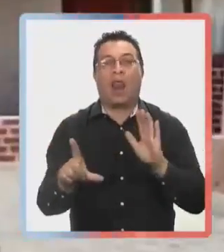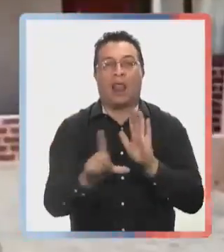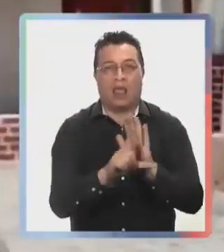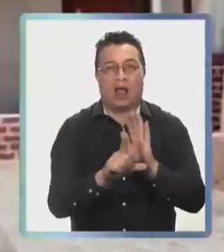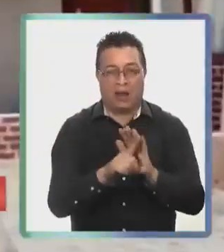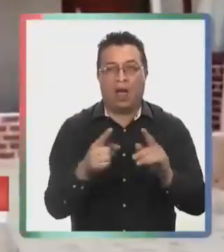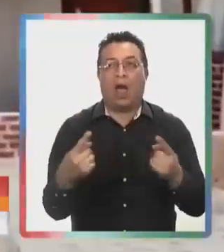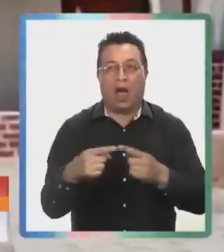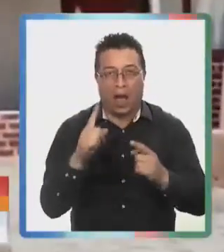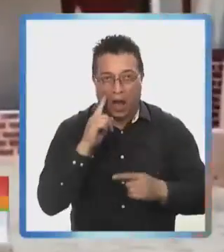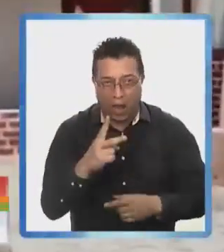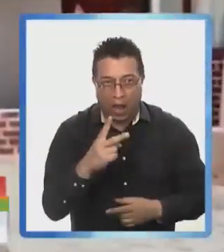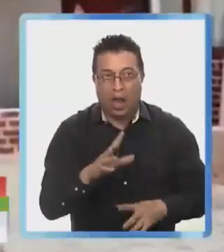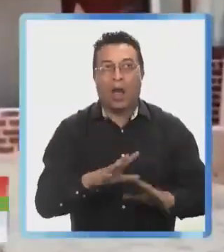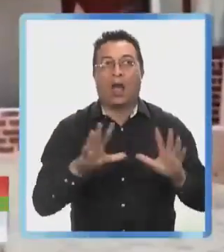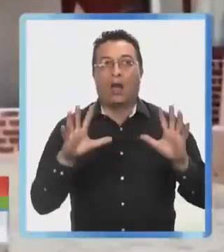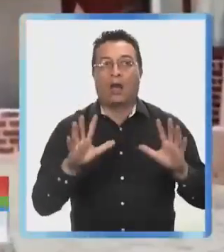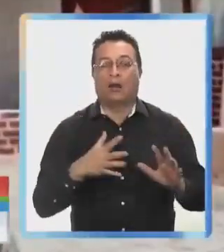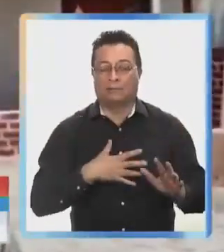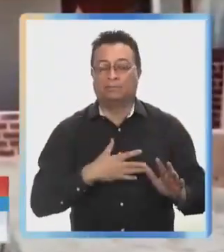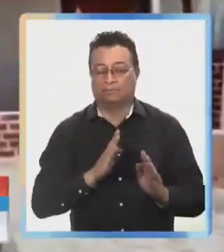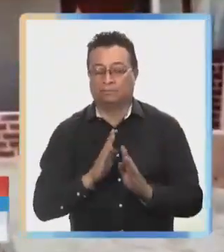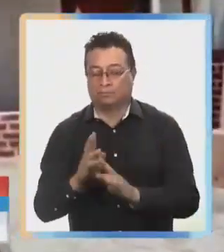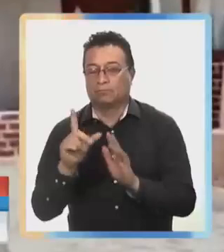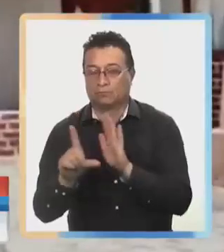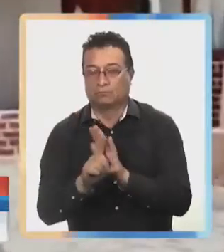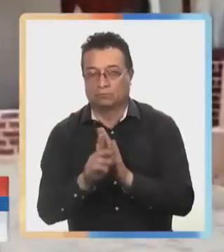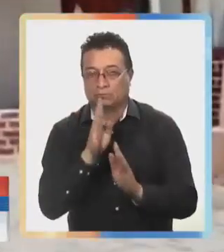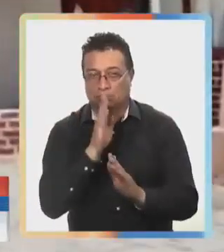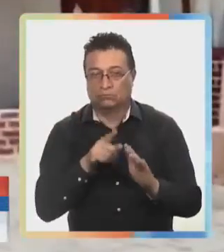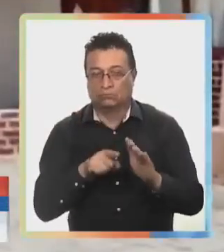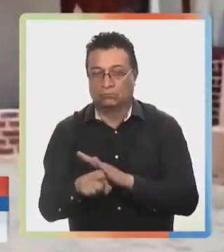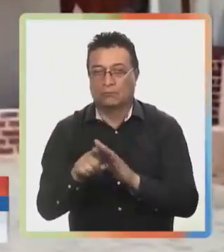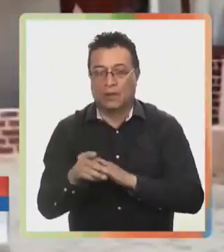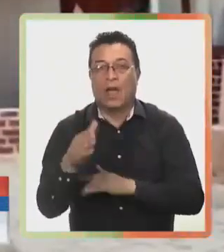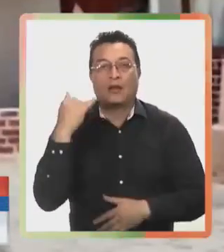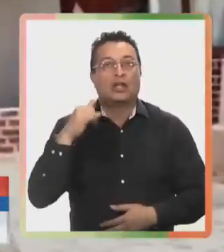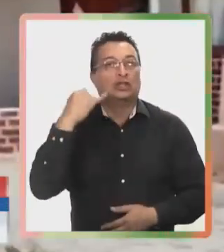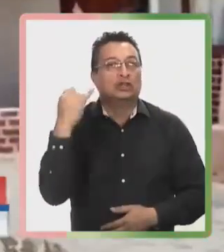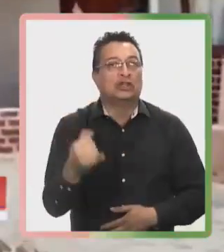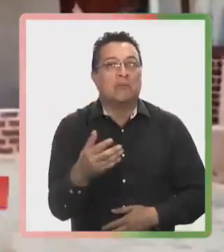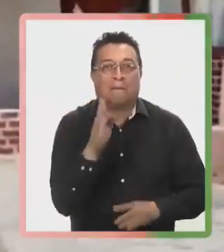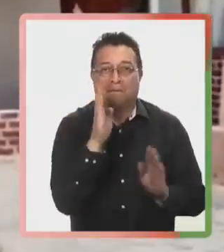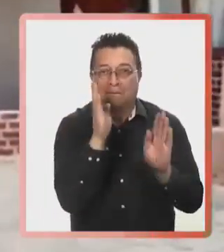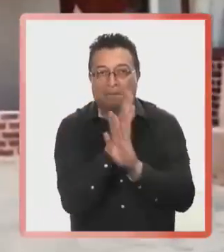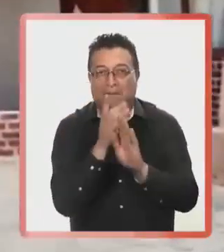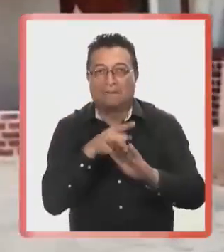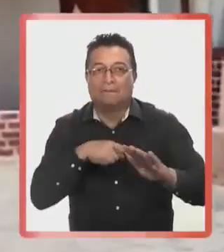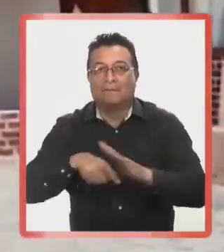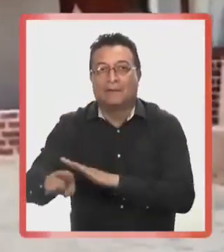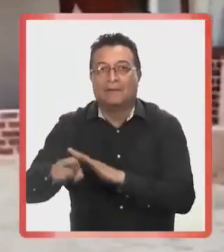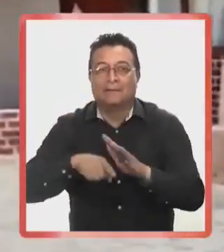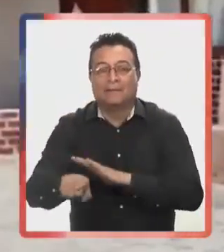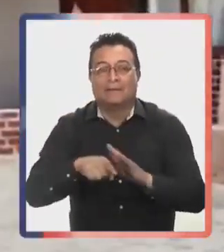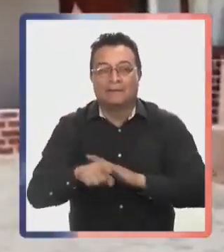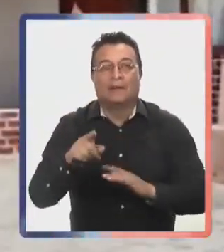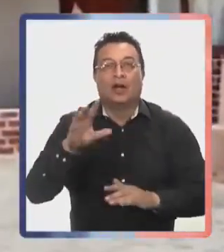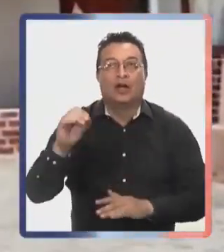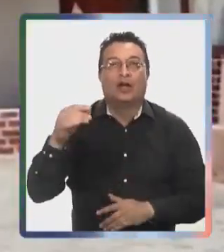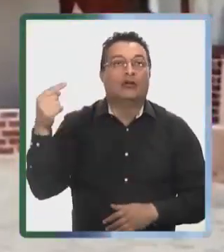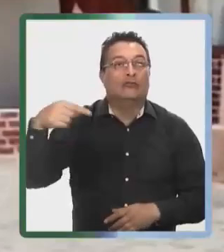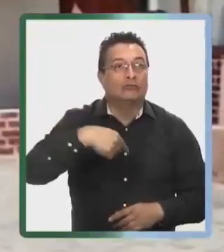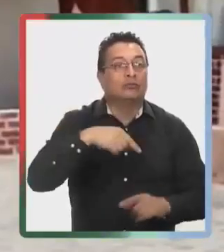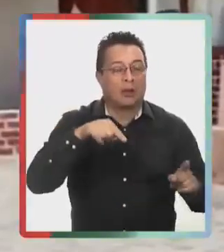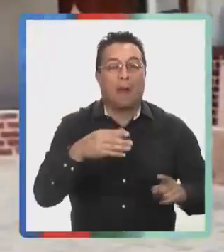forma legal. Eso habla de que probablemente la gente que normalmente está pasando a Chile y a